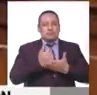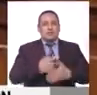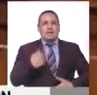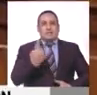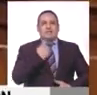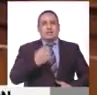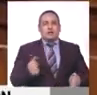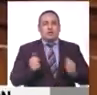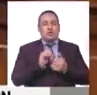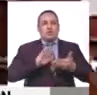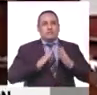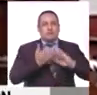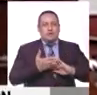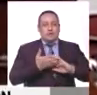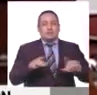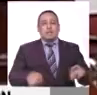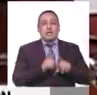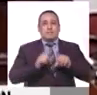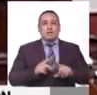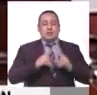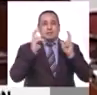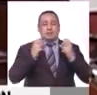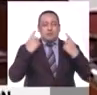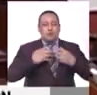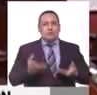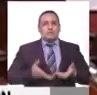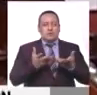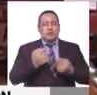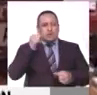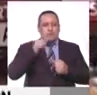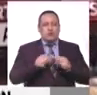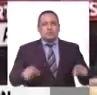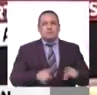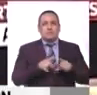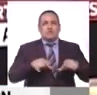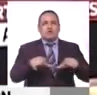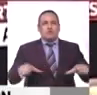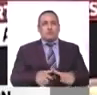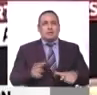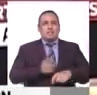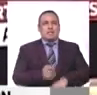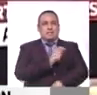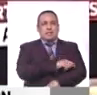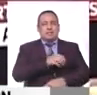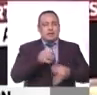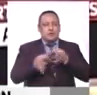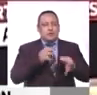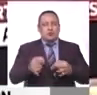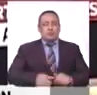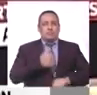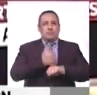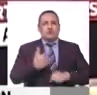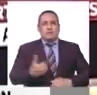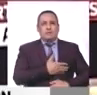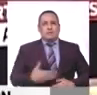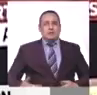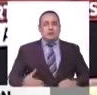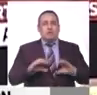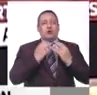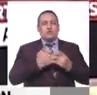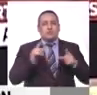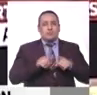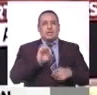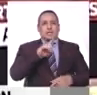general de la sociedad. El Pleno otorgó un justo homenaje al departamento de Tacna, resaltó el titular del Congreso de la